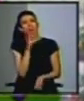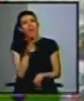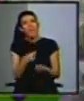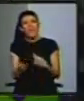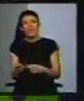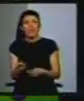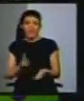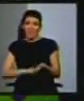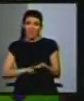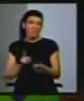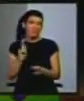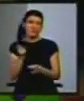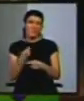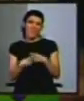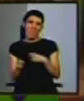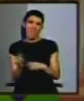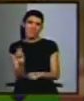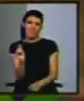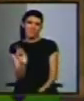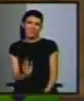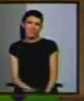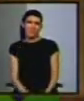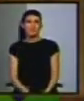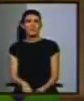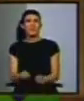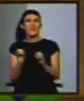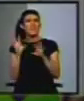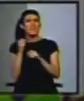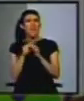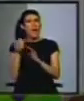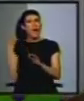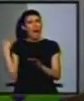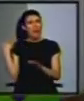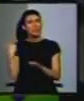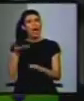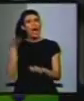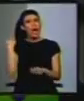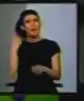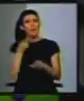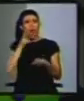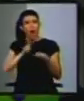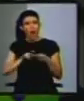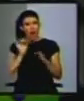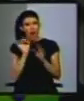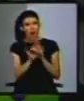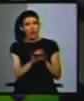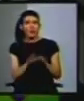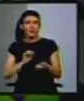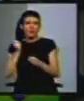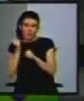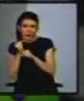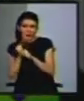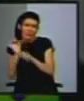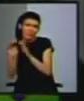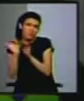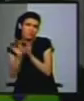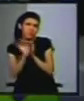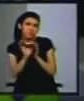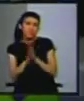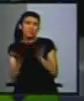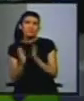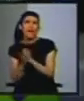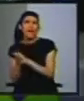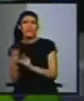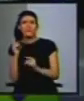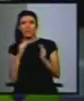digamos. No, derechamente no. Hace menos de 10 años, los funcionarios de correos trabajaban a toda máquina para entregar las tarjetas. Cada